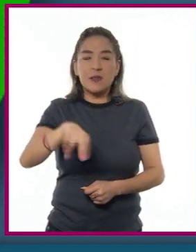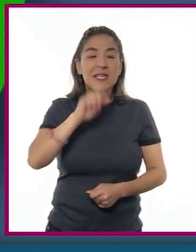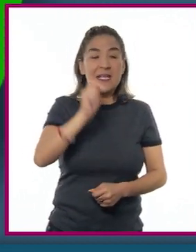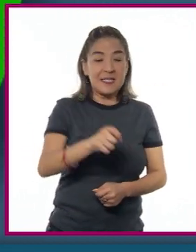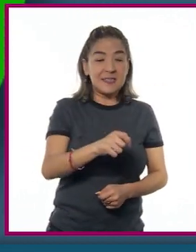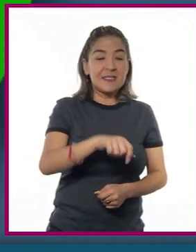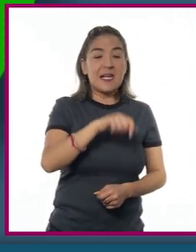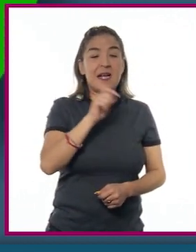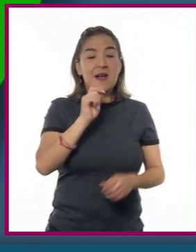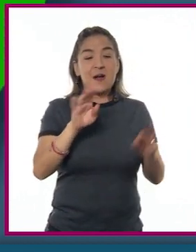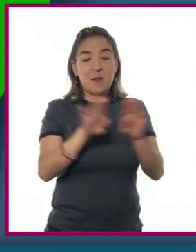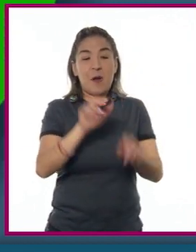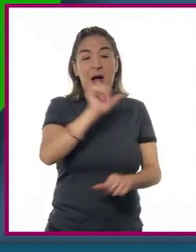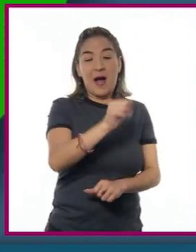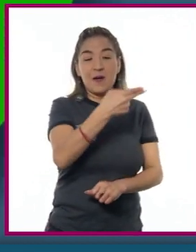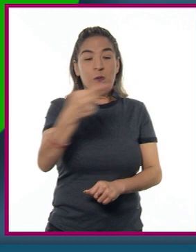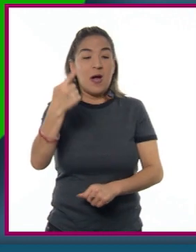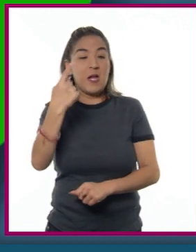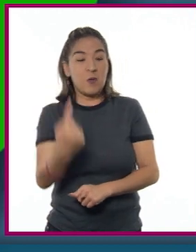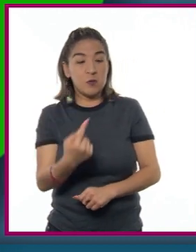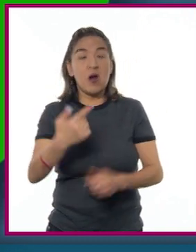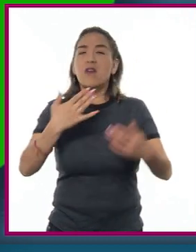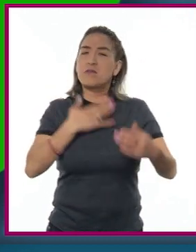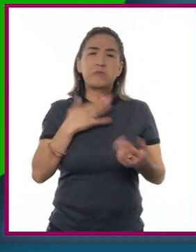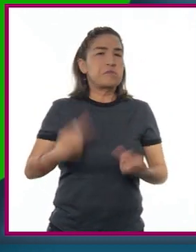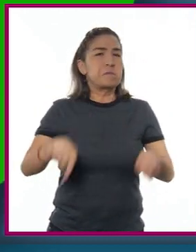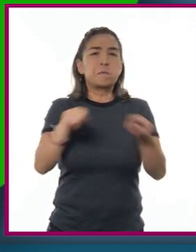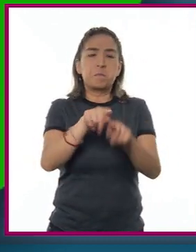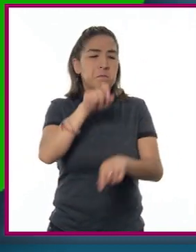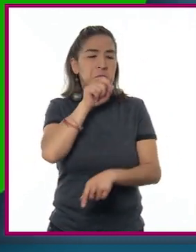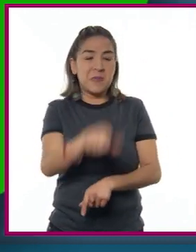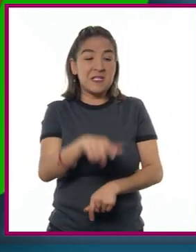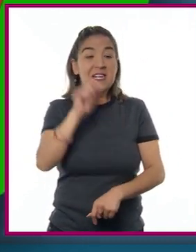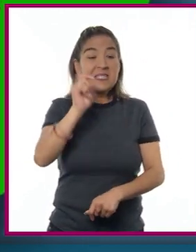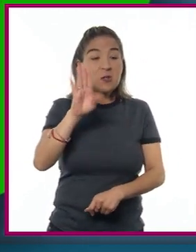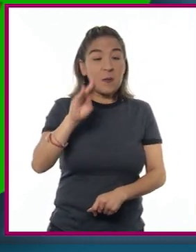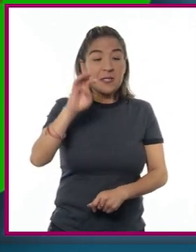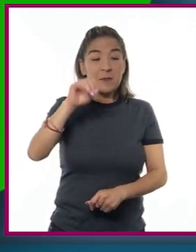1. Soy muy estable y mi abundancia es de